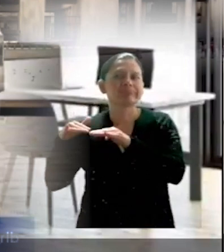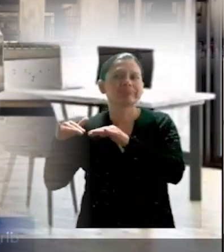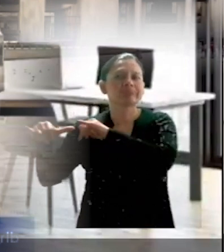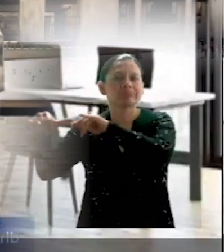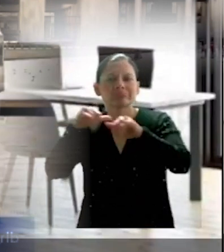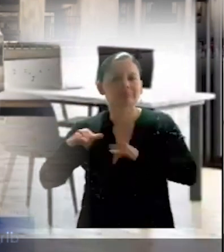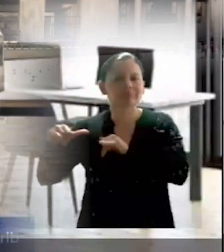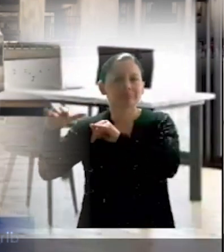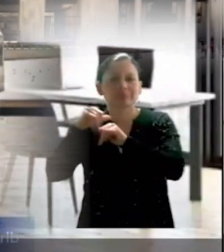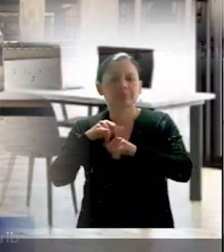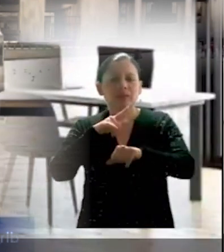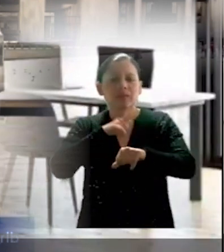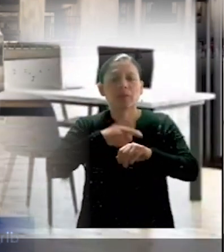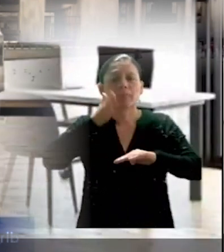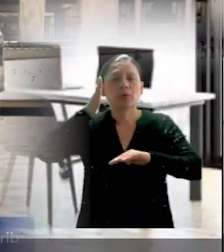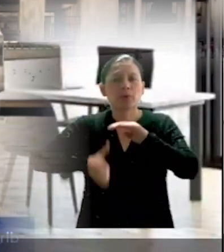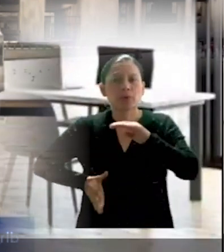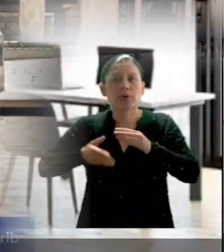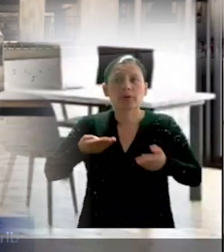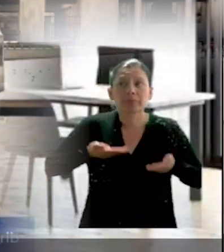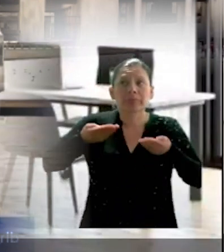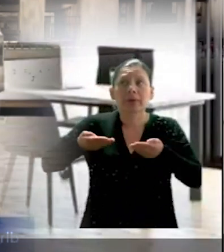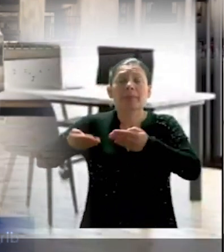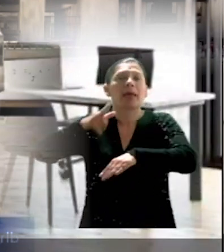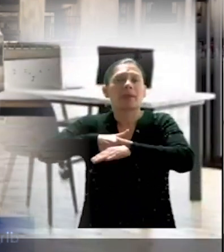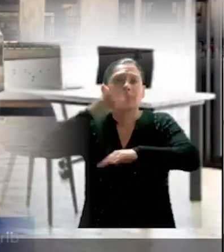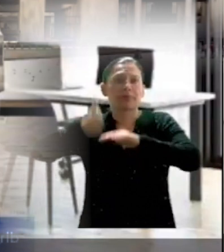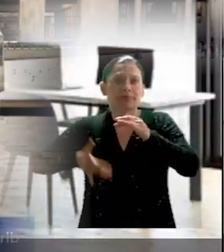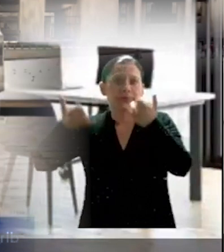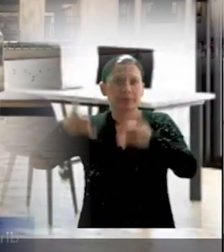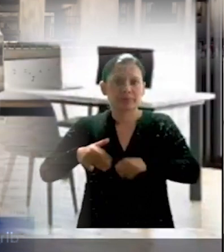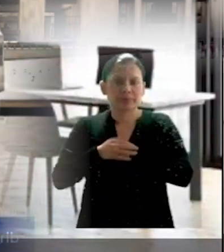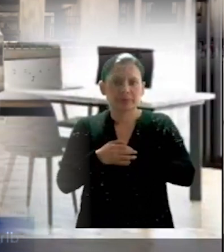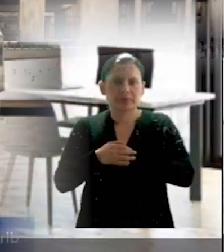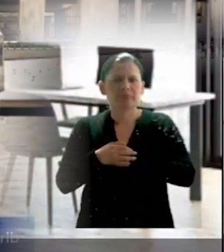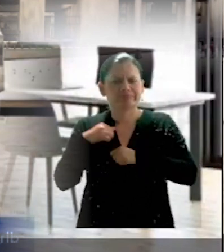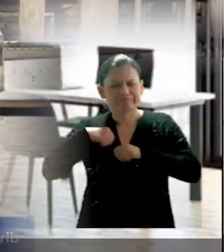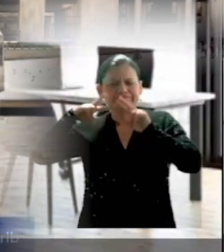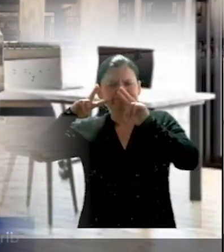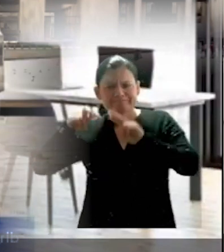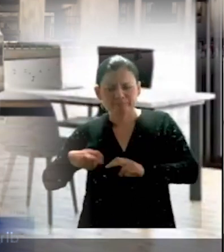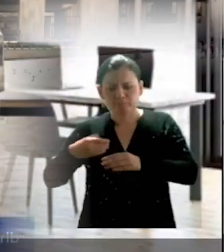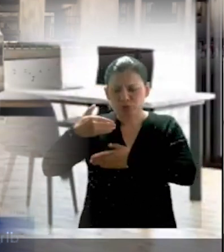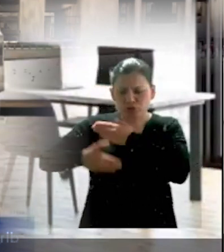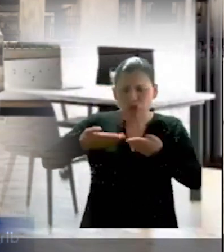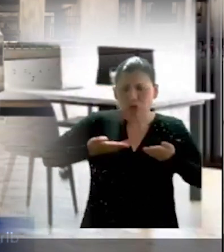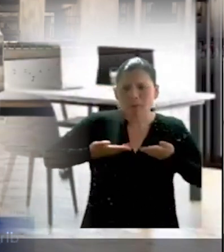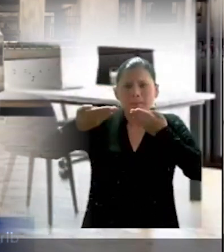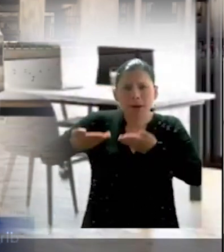interposición de la acción de tutela. Como conocedor también del trámite de la acción de tutela, a mí me surge una